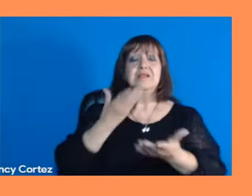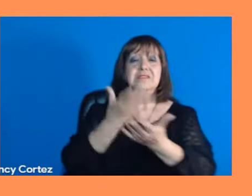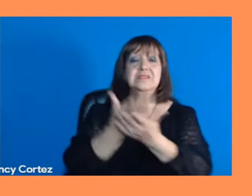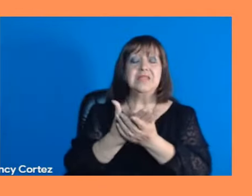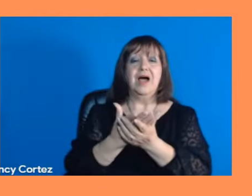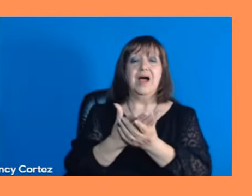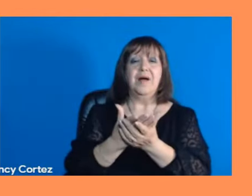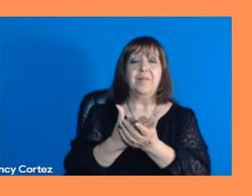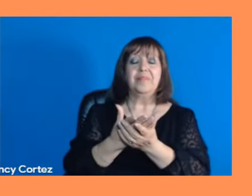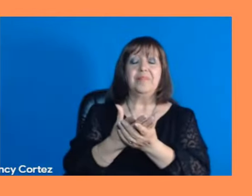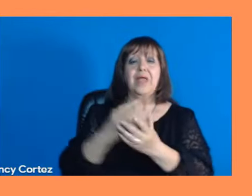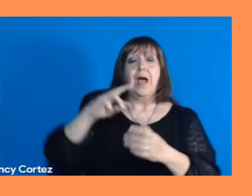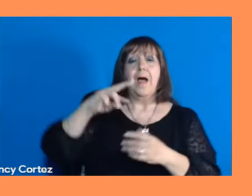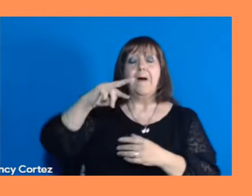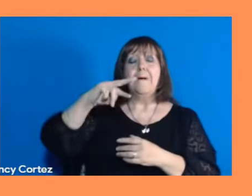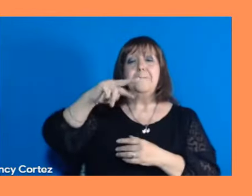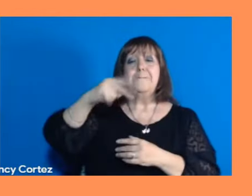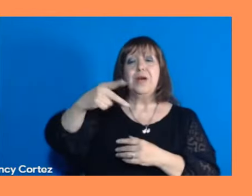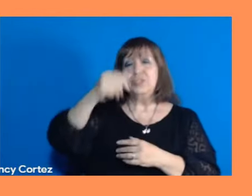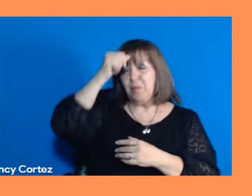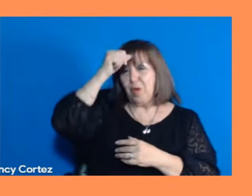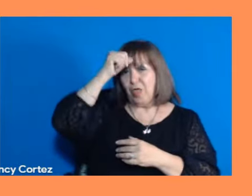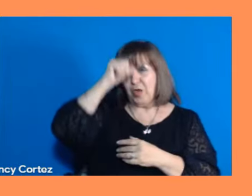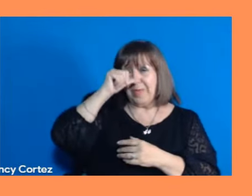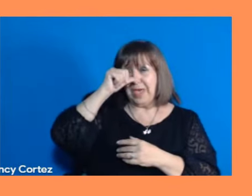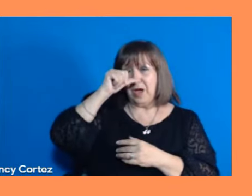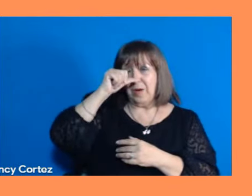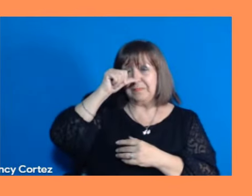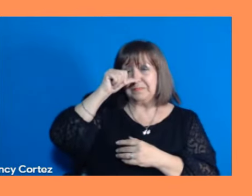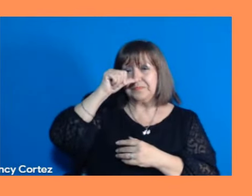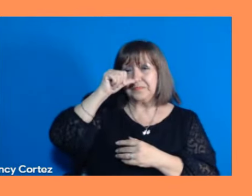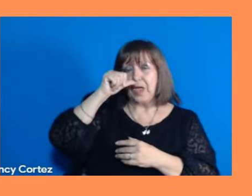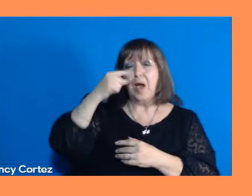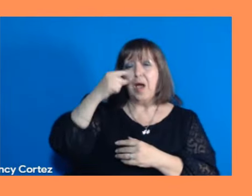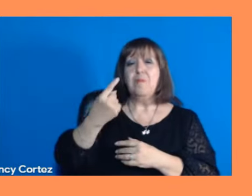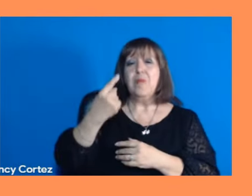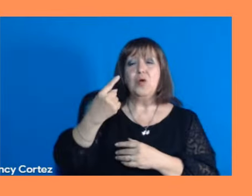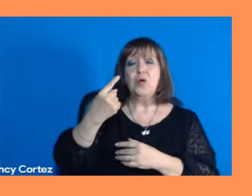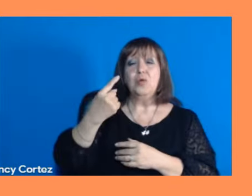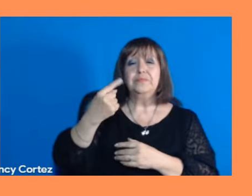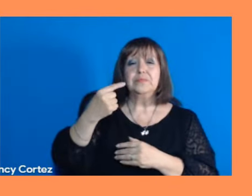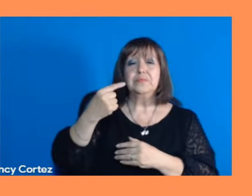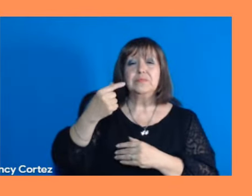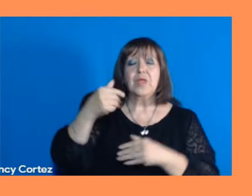domingo por un voto que traiga más ESI.